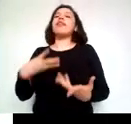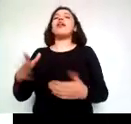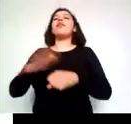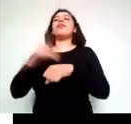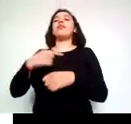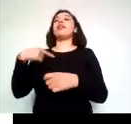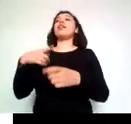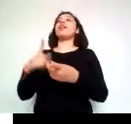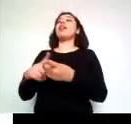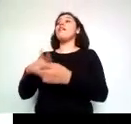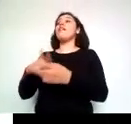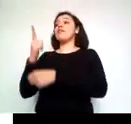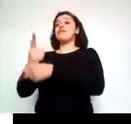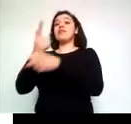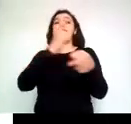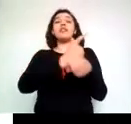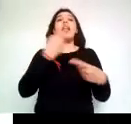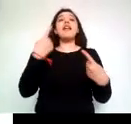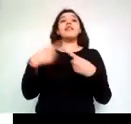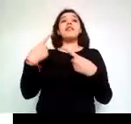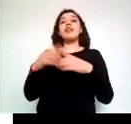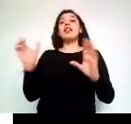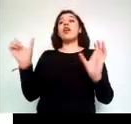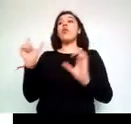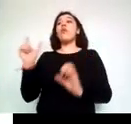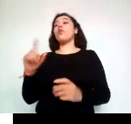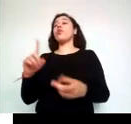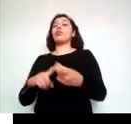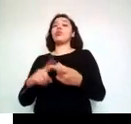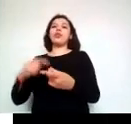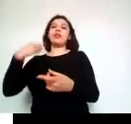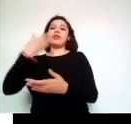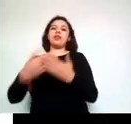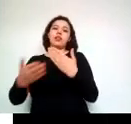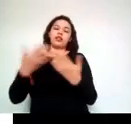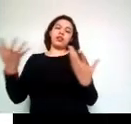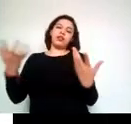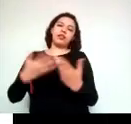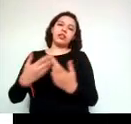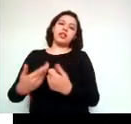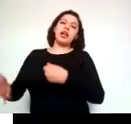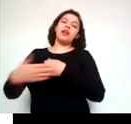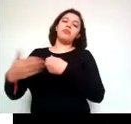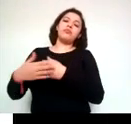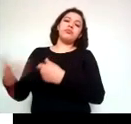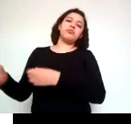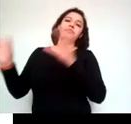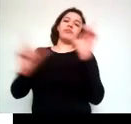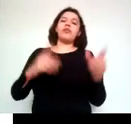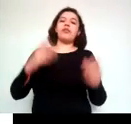levantando estos riesgos para poder tomar acciones y de esto vamos a hablar en la siguiente lámina.